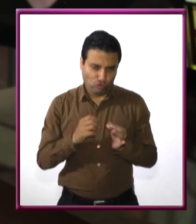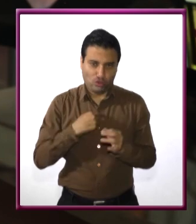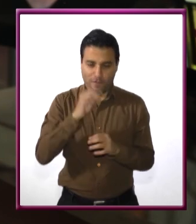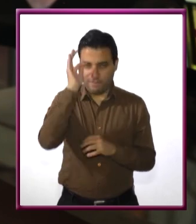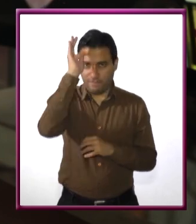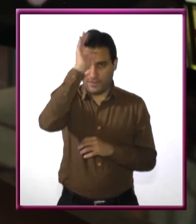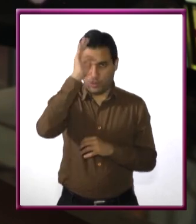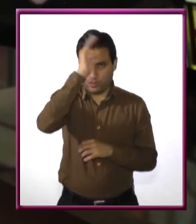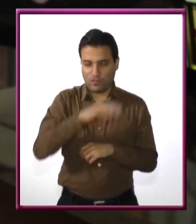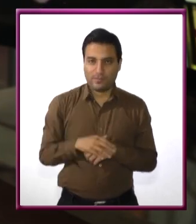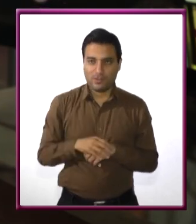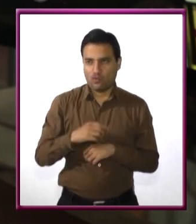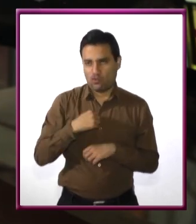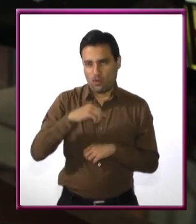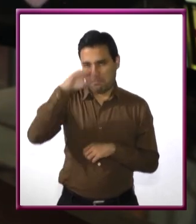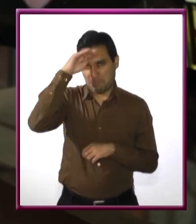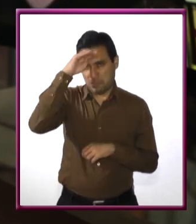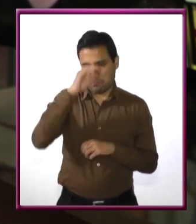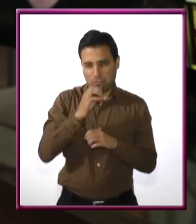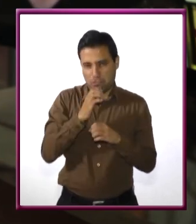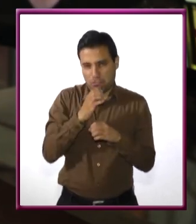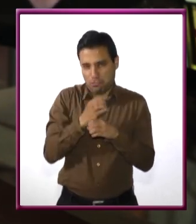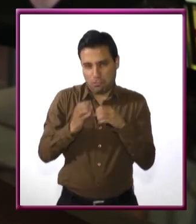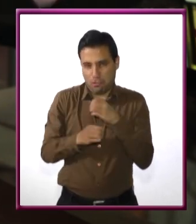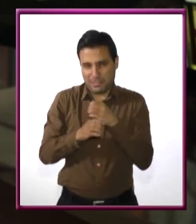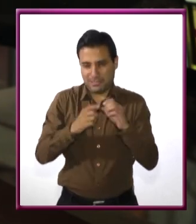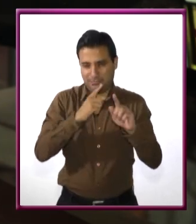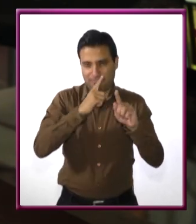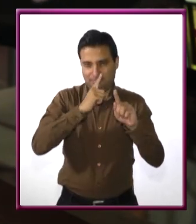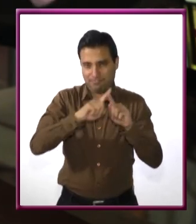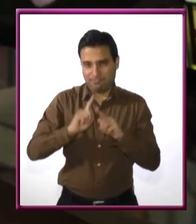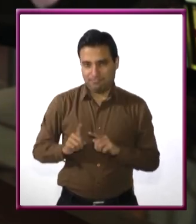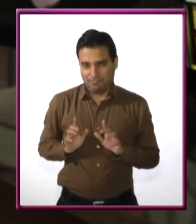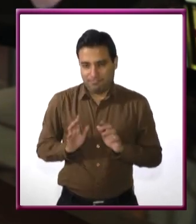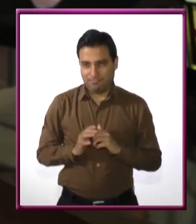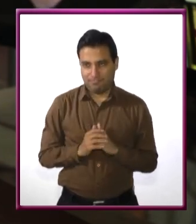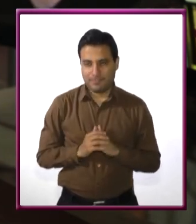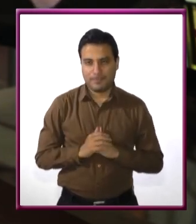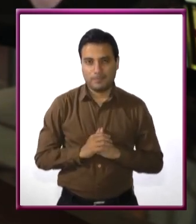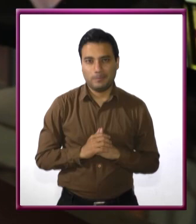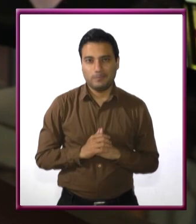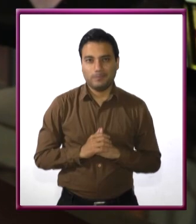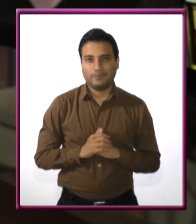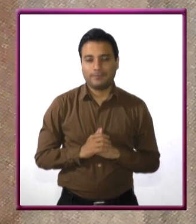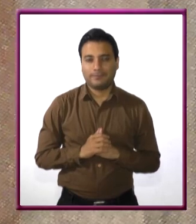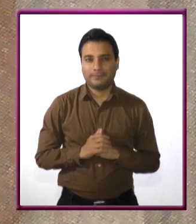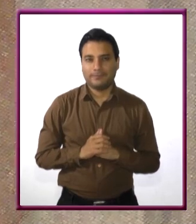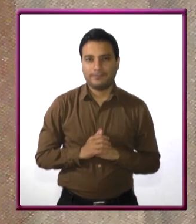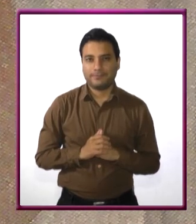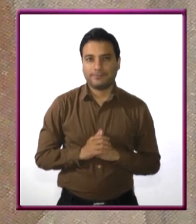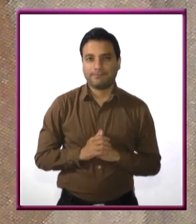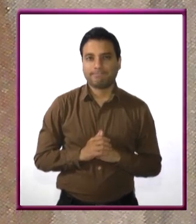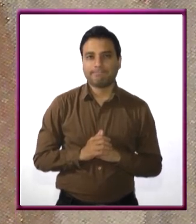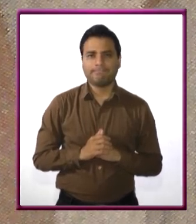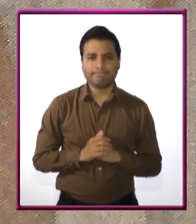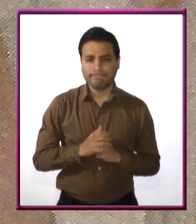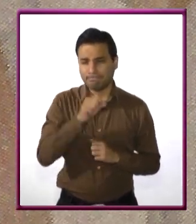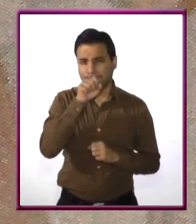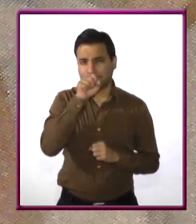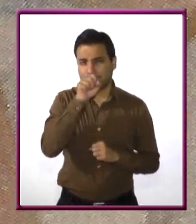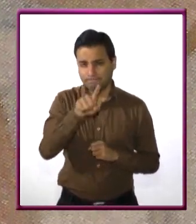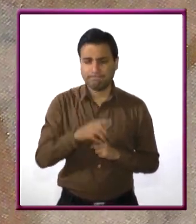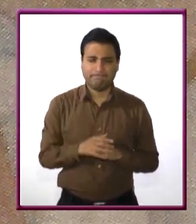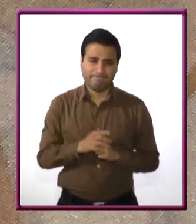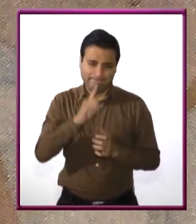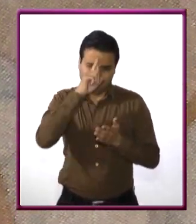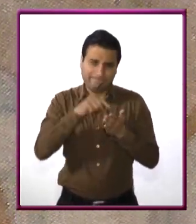como filósofo, entonces pienso en algunas cosas del personaje como filósofo, pero naturalmente también